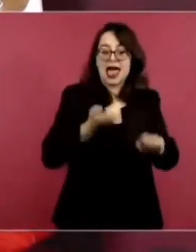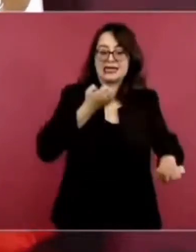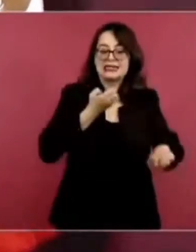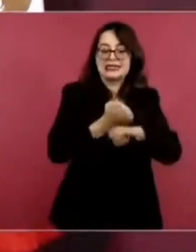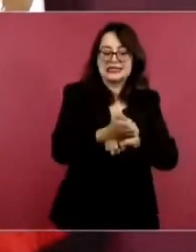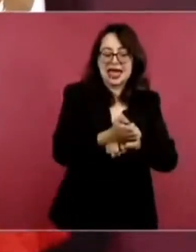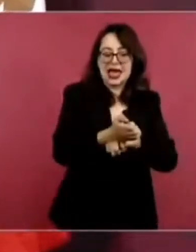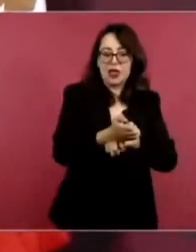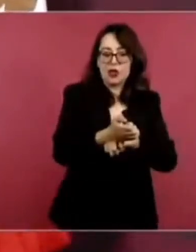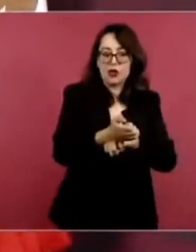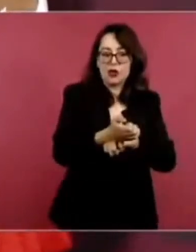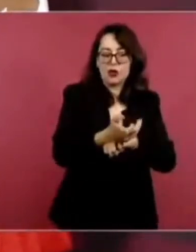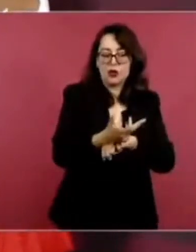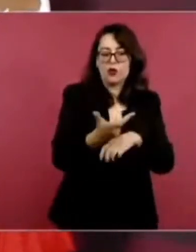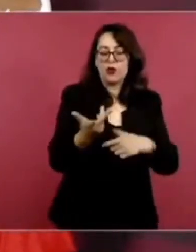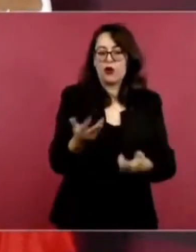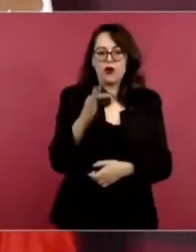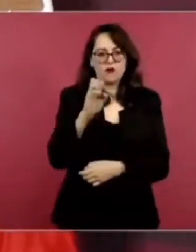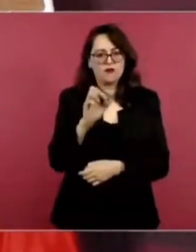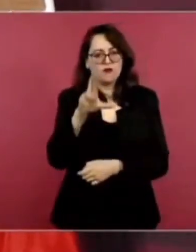Y ya resolvió la Corte